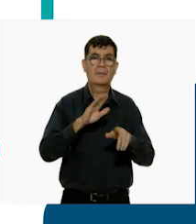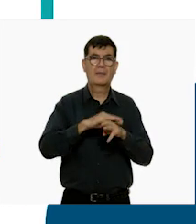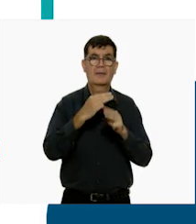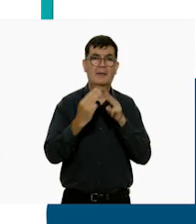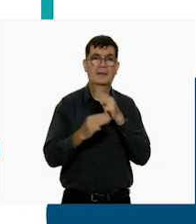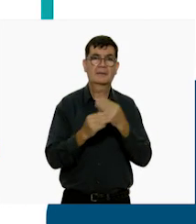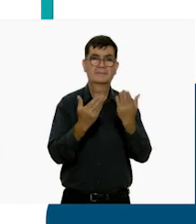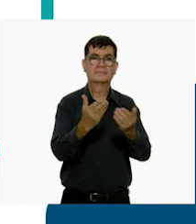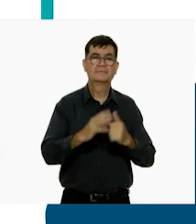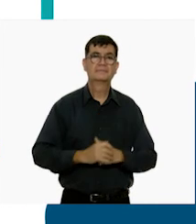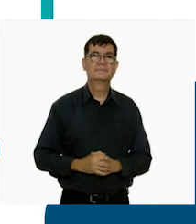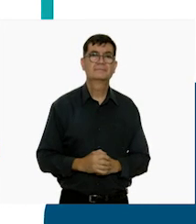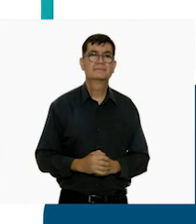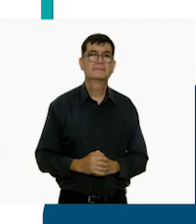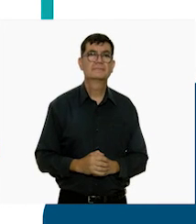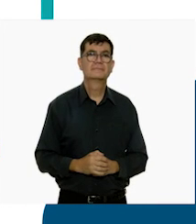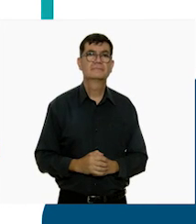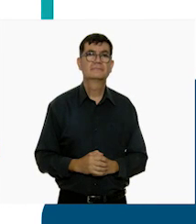materia.